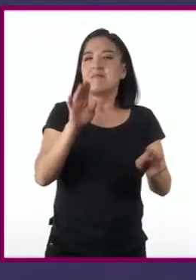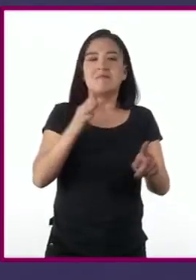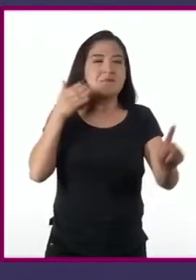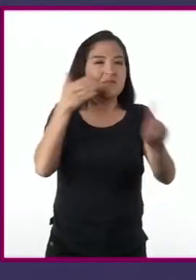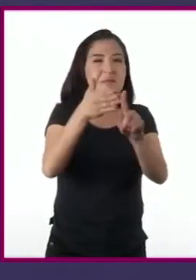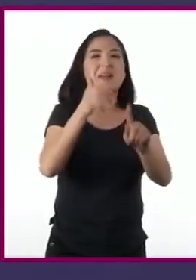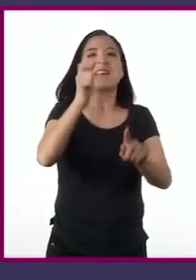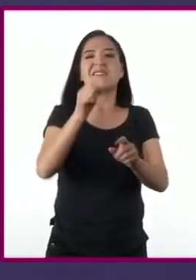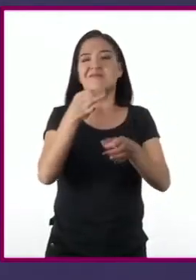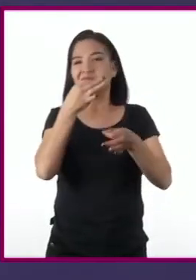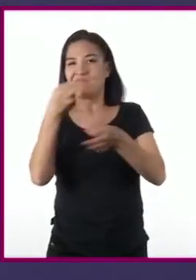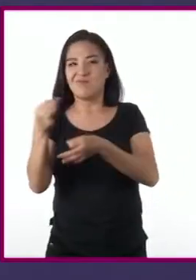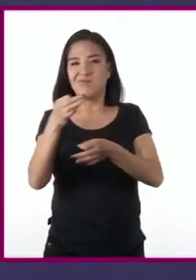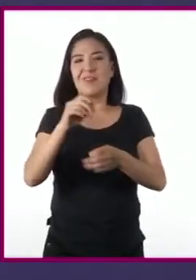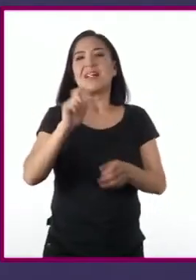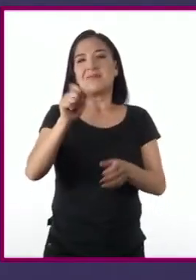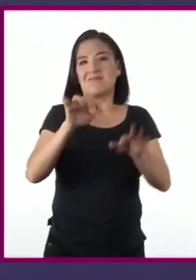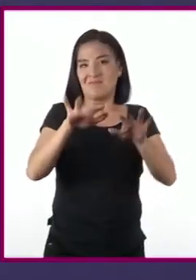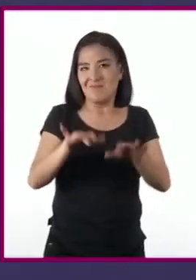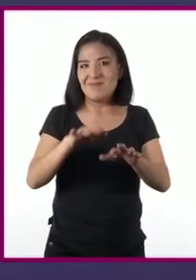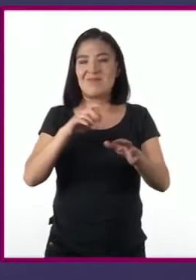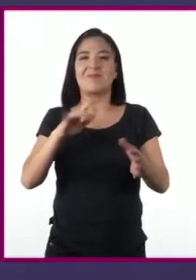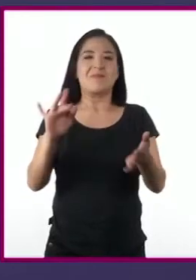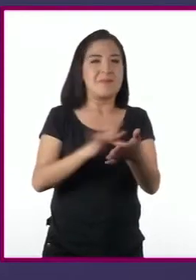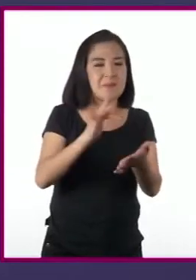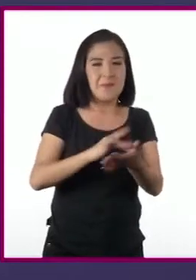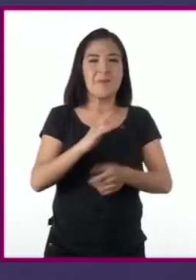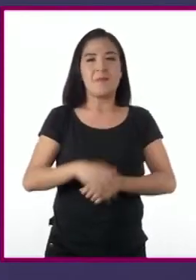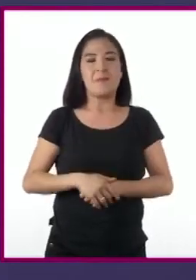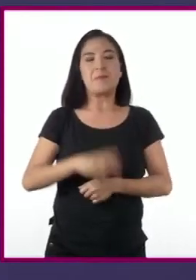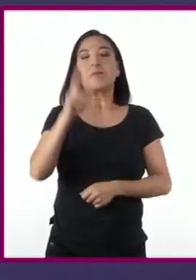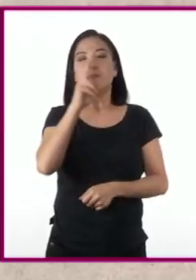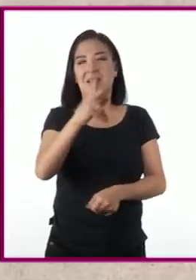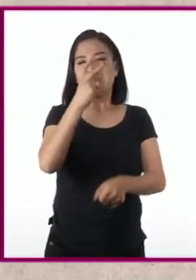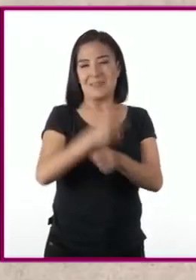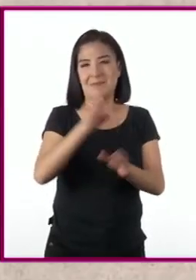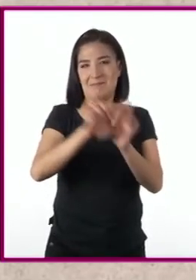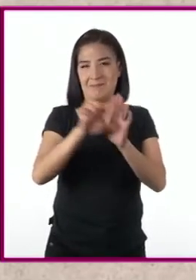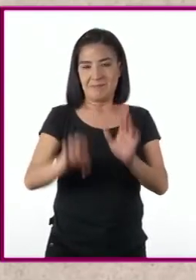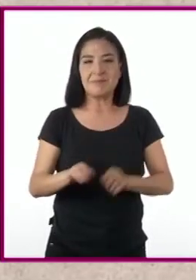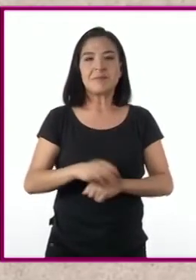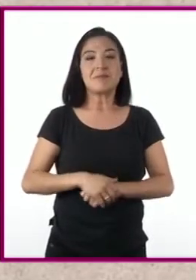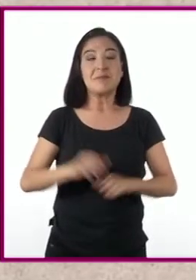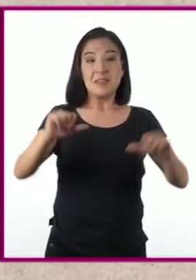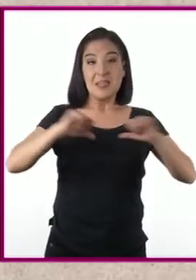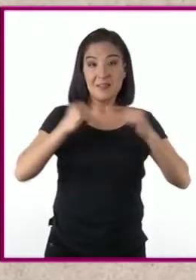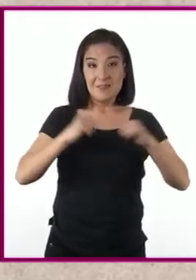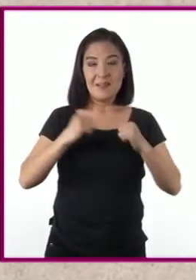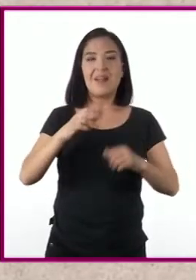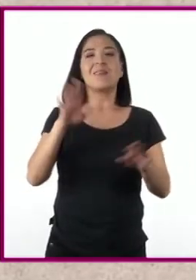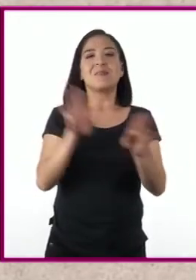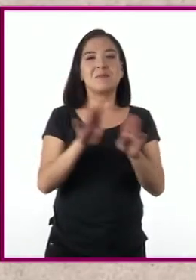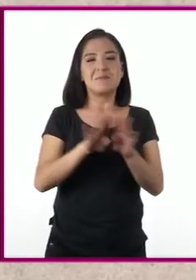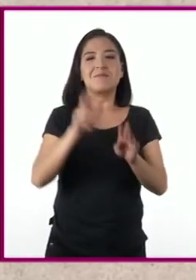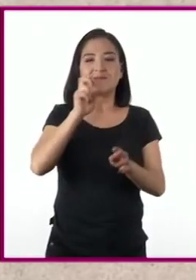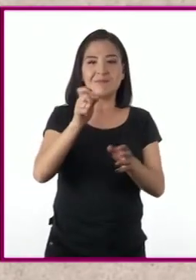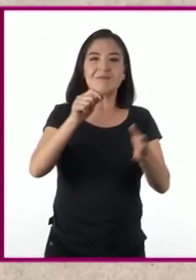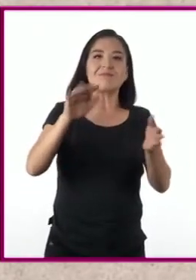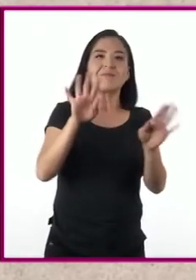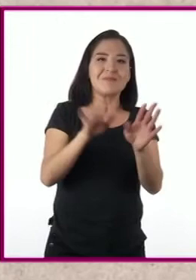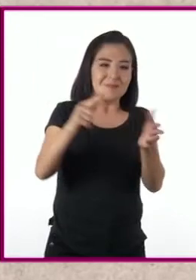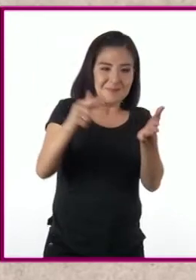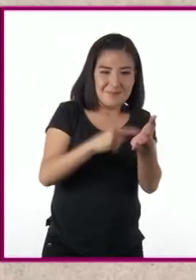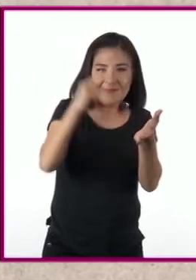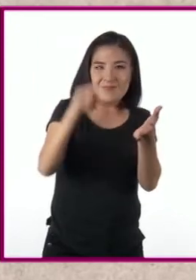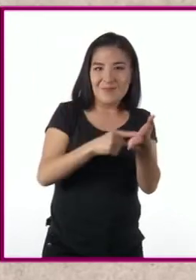a la tecnología. Bien, miremos el segundo ejemplo. Los adolescentes hacen volar sus pulgares sobre las